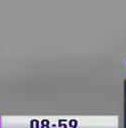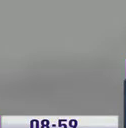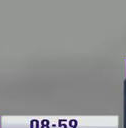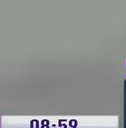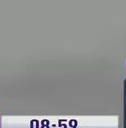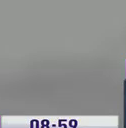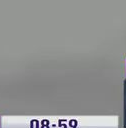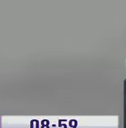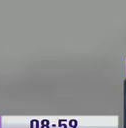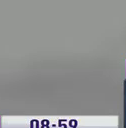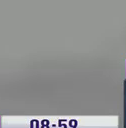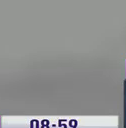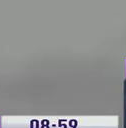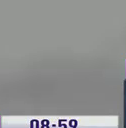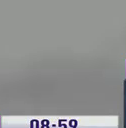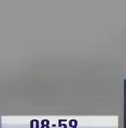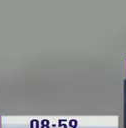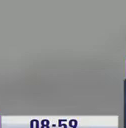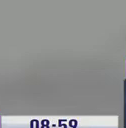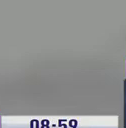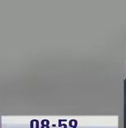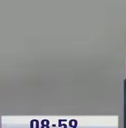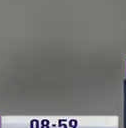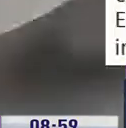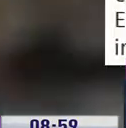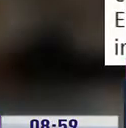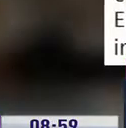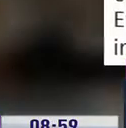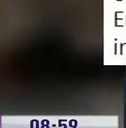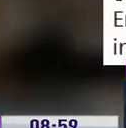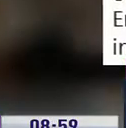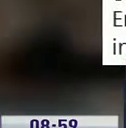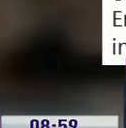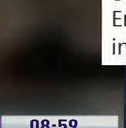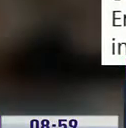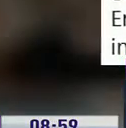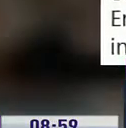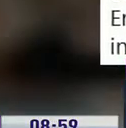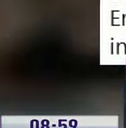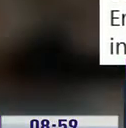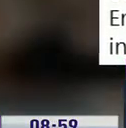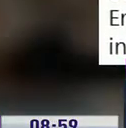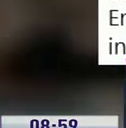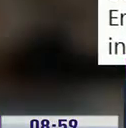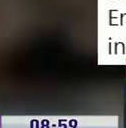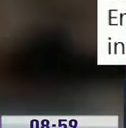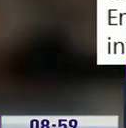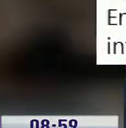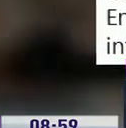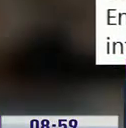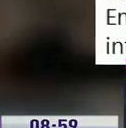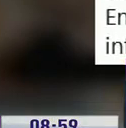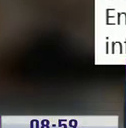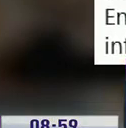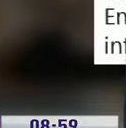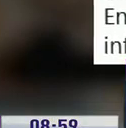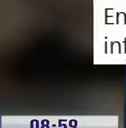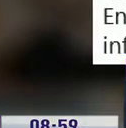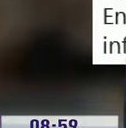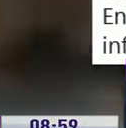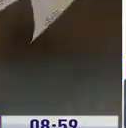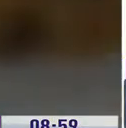fallecimiento, entidades como el Ministerio de Cultura, la Casa de la Cultura Ecuatoriana, directores de cine, se pronunciaron a través de sus